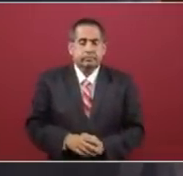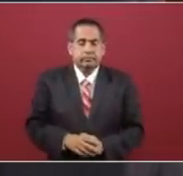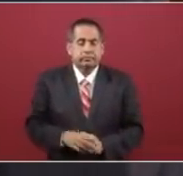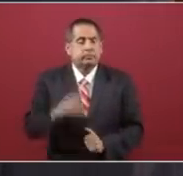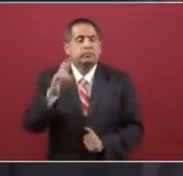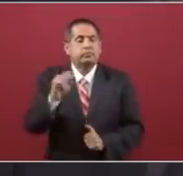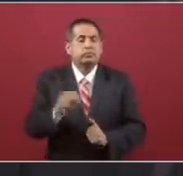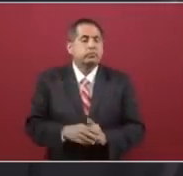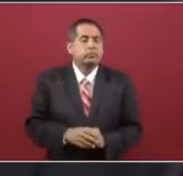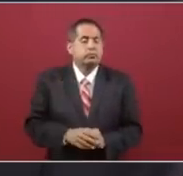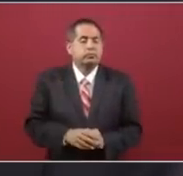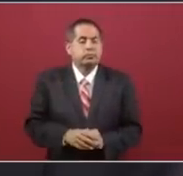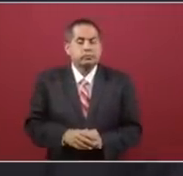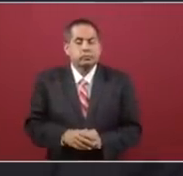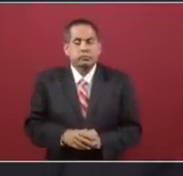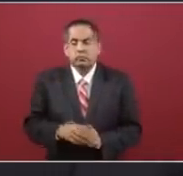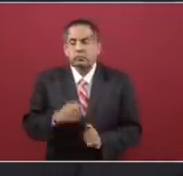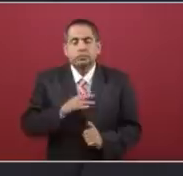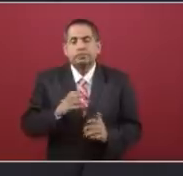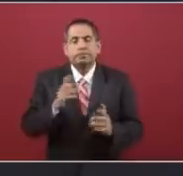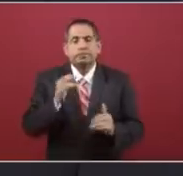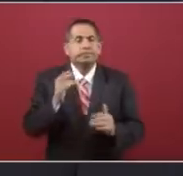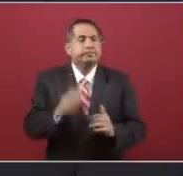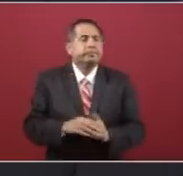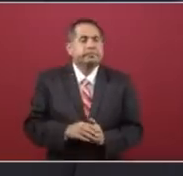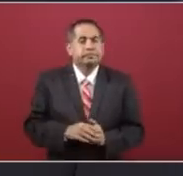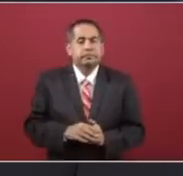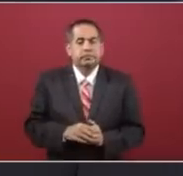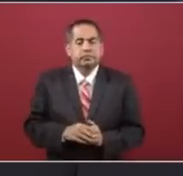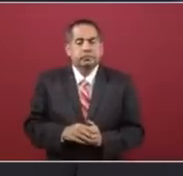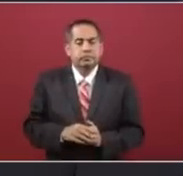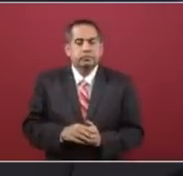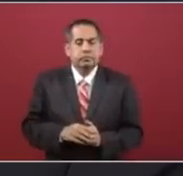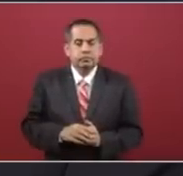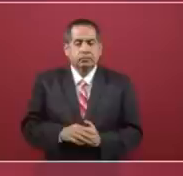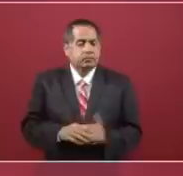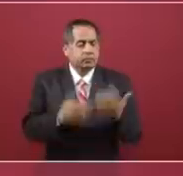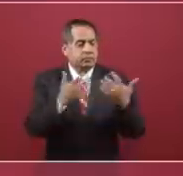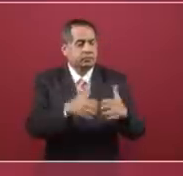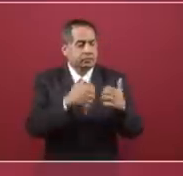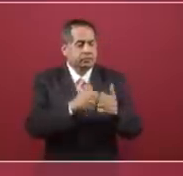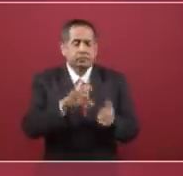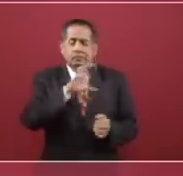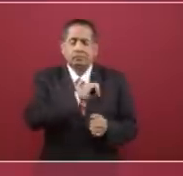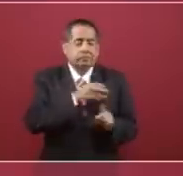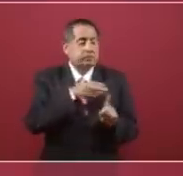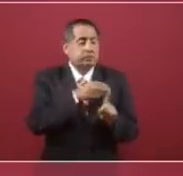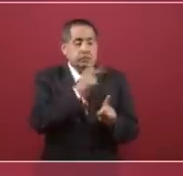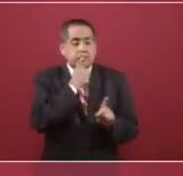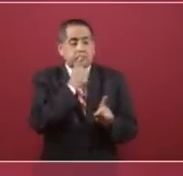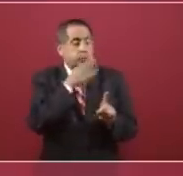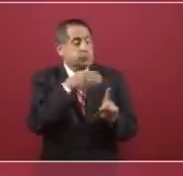No hay eh empresas favoritas.